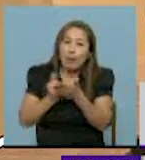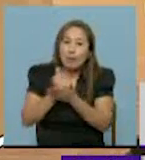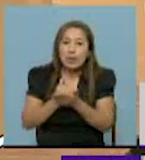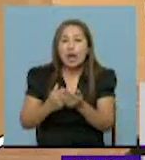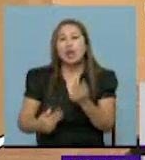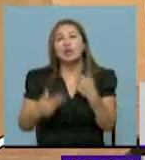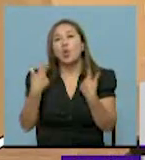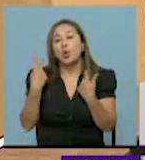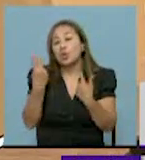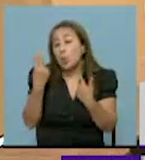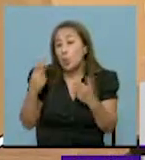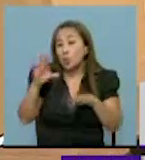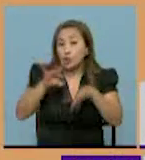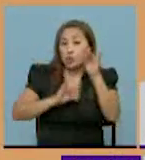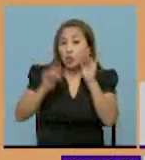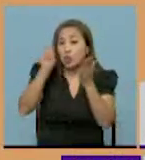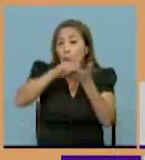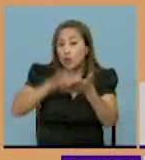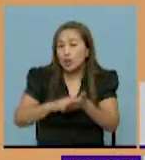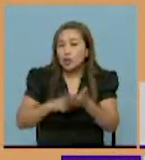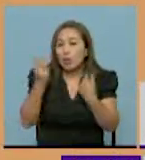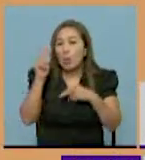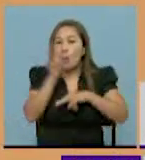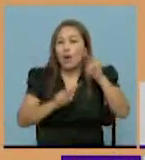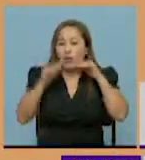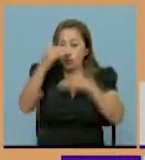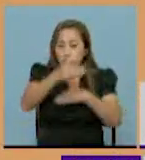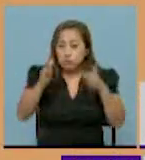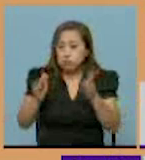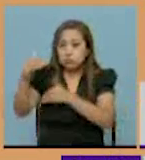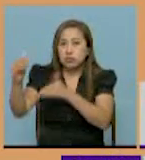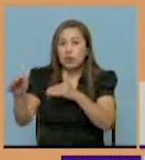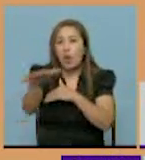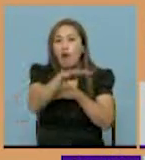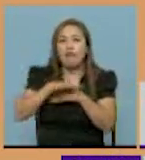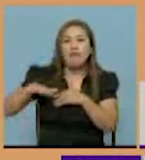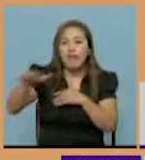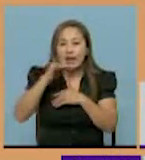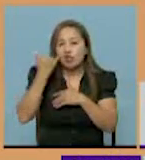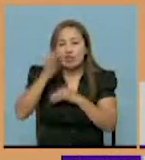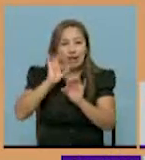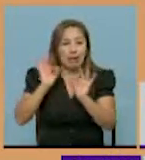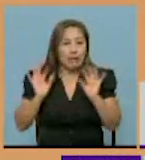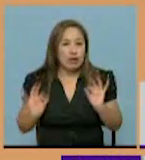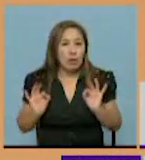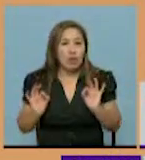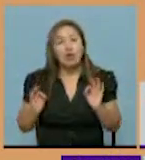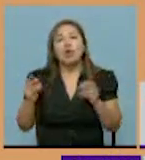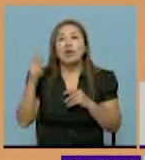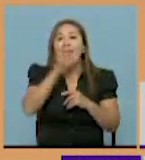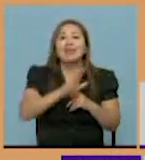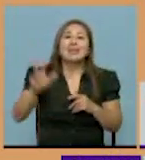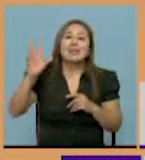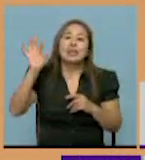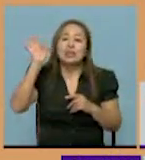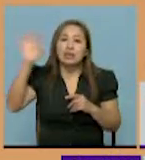segundo sorteo. Estamos tratando de consolidar ya los lotes, los barrios que ya se habían sorteado, se sortearon ya 300